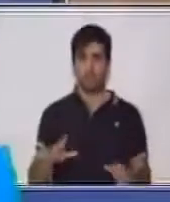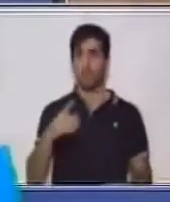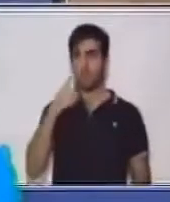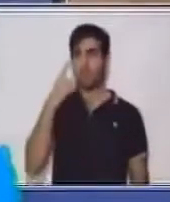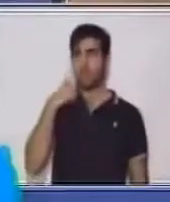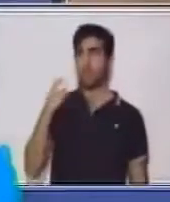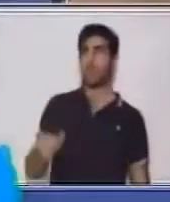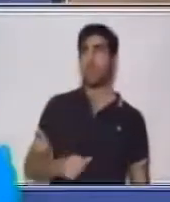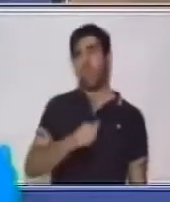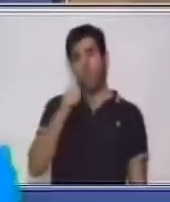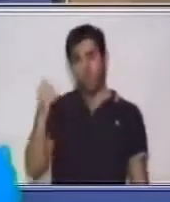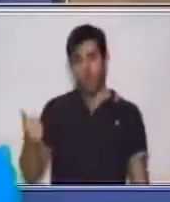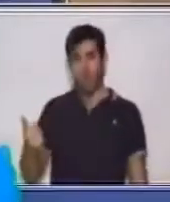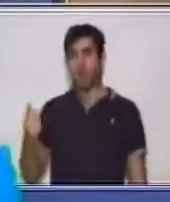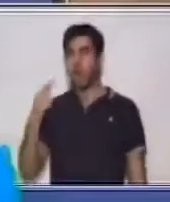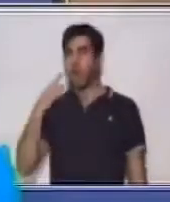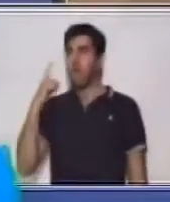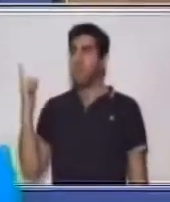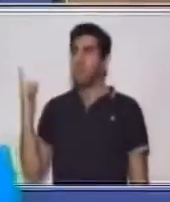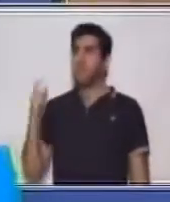Luego tenemos